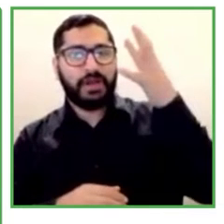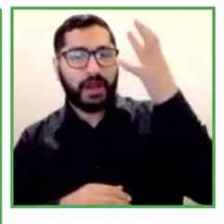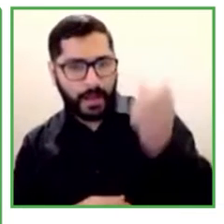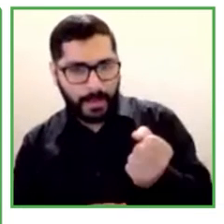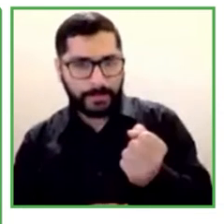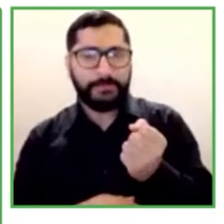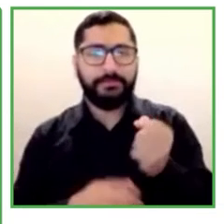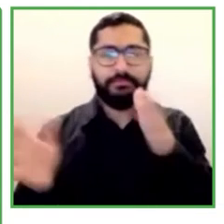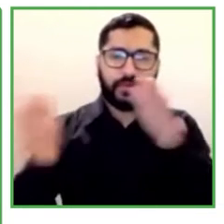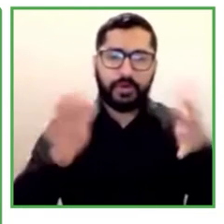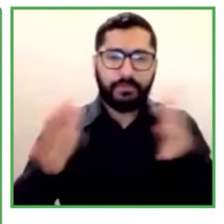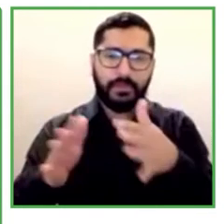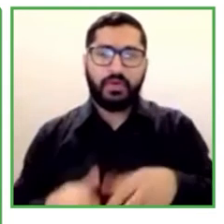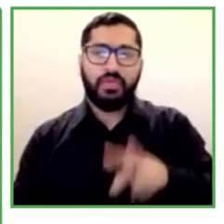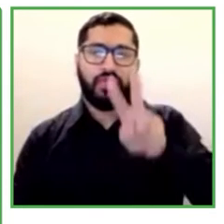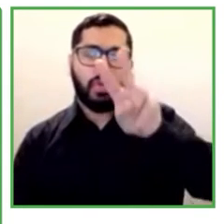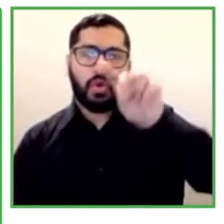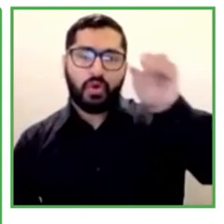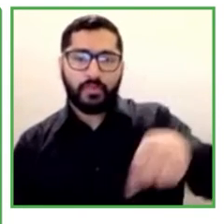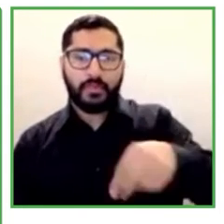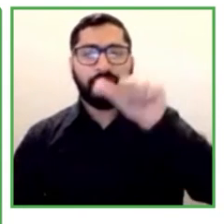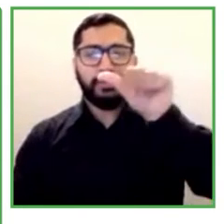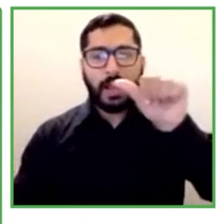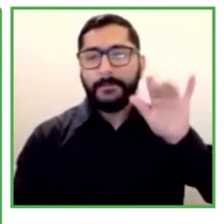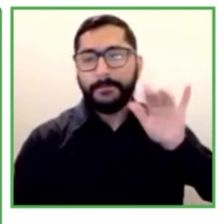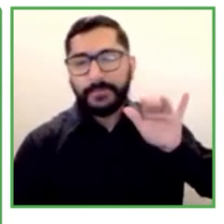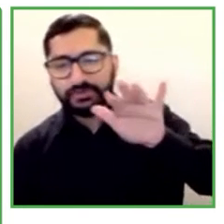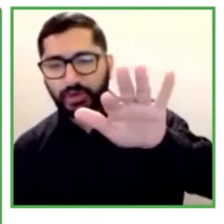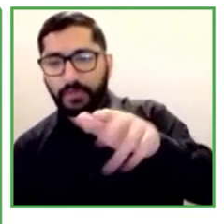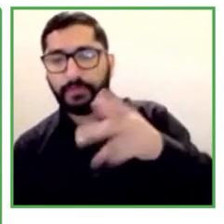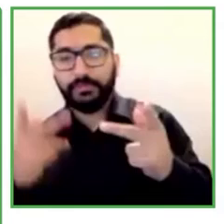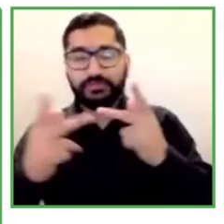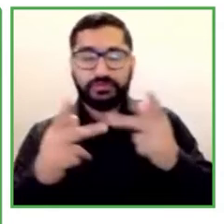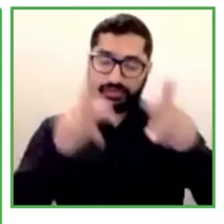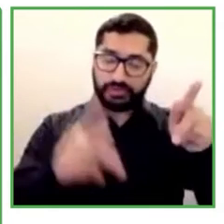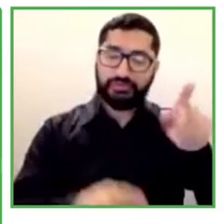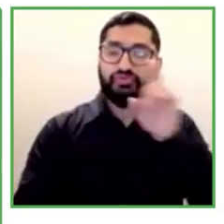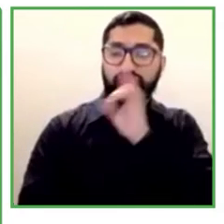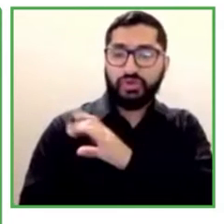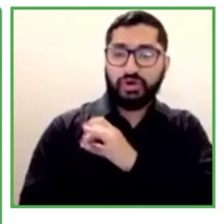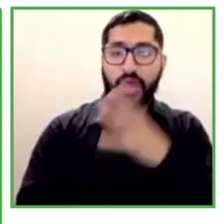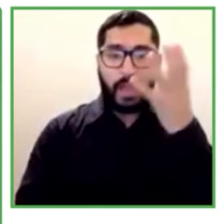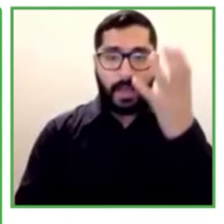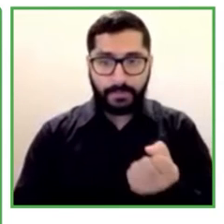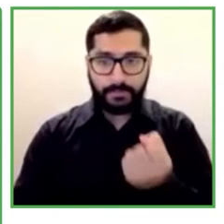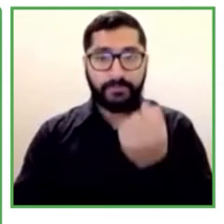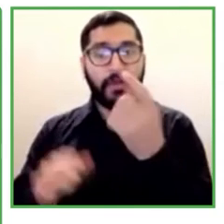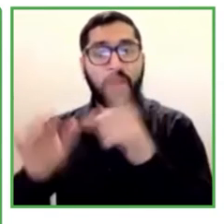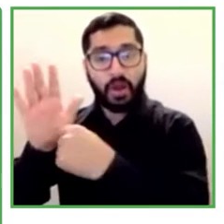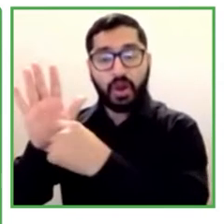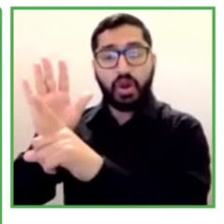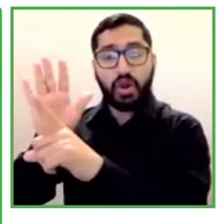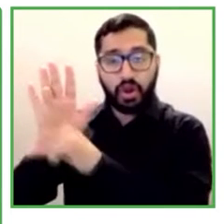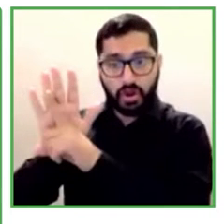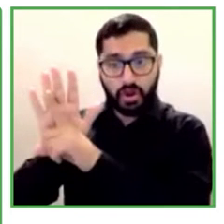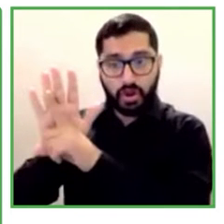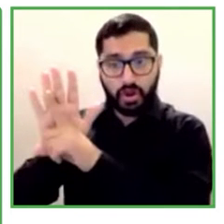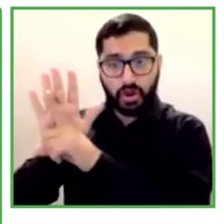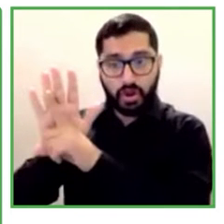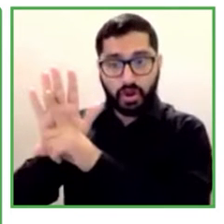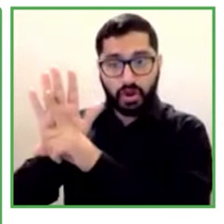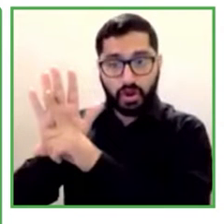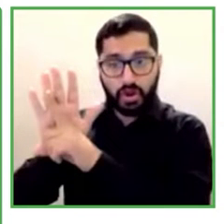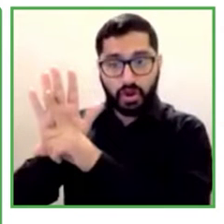aproximadamente. Y en Chile tenemos dos leyes que de alguna manera se refieren a la inclusión de personas con discapacidad en